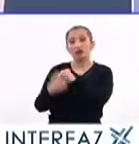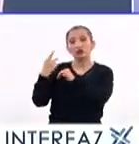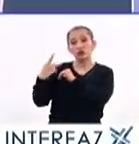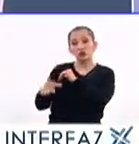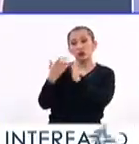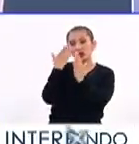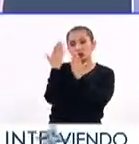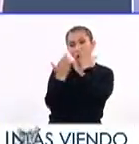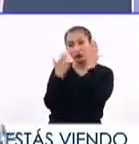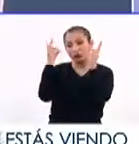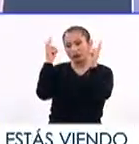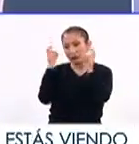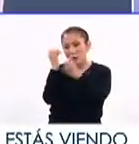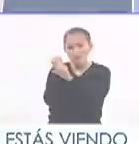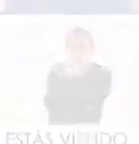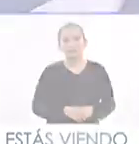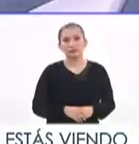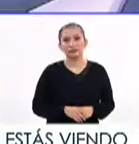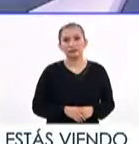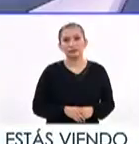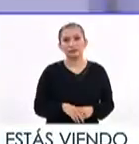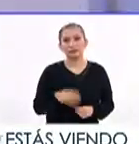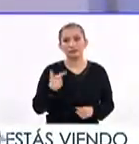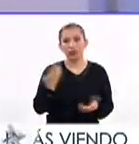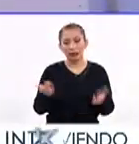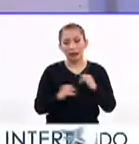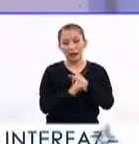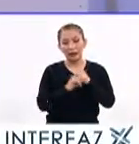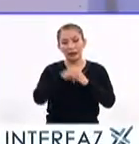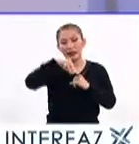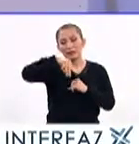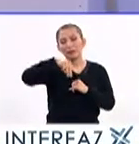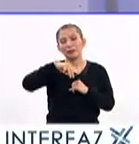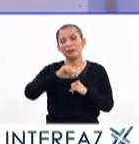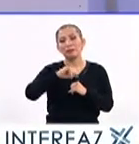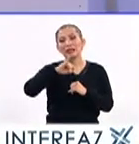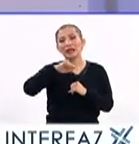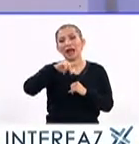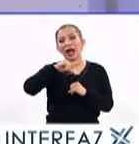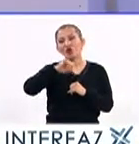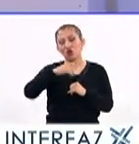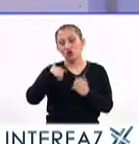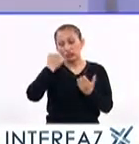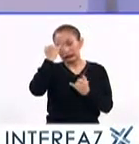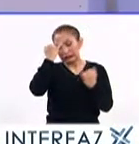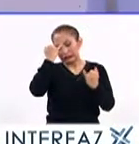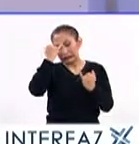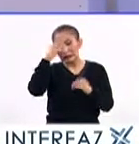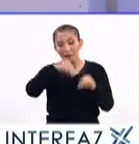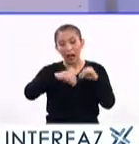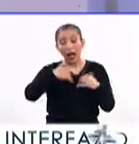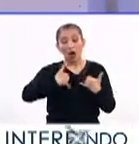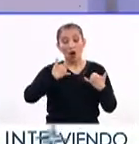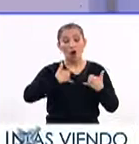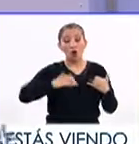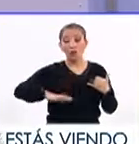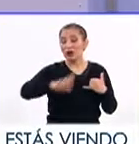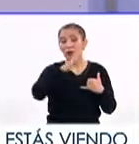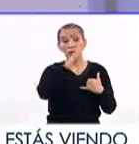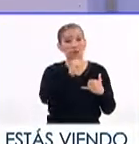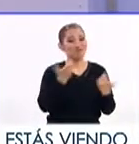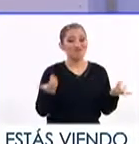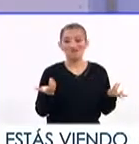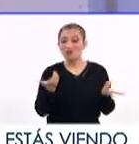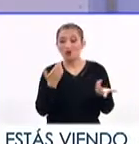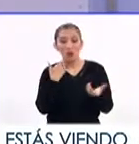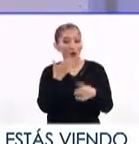su estudio sobre Japón. Claro. La plataforma Minato está pensada precisamente para jóvenes que no